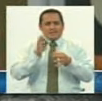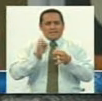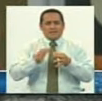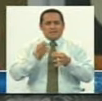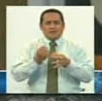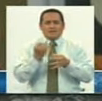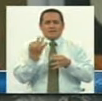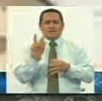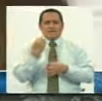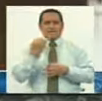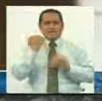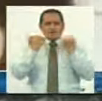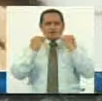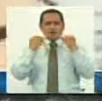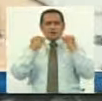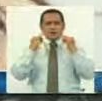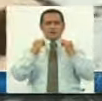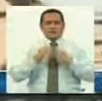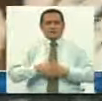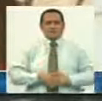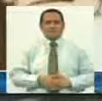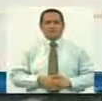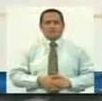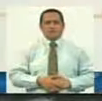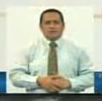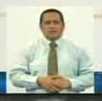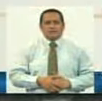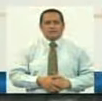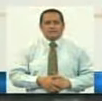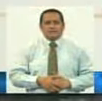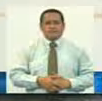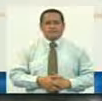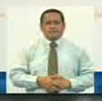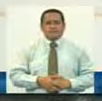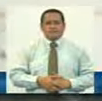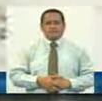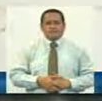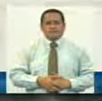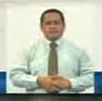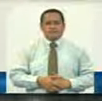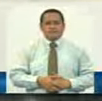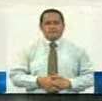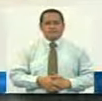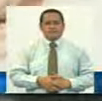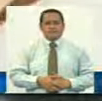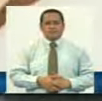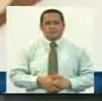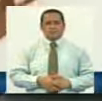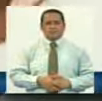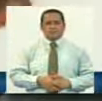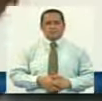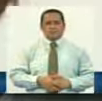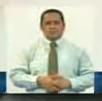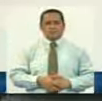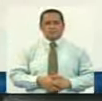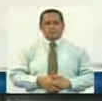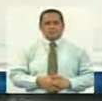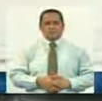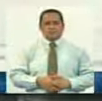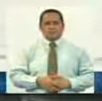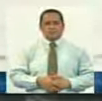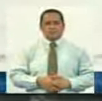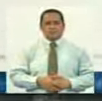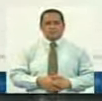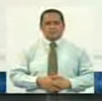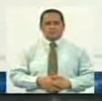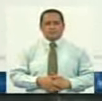de 20 idiomas. ¡Pero qué maldad, Susanita! Habría que dar techo, trabajo, protección y